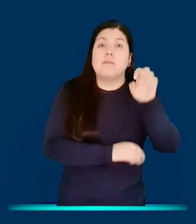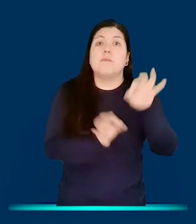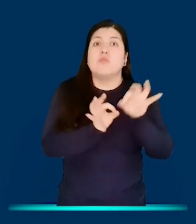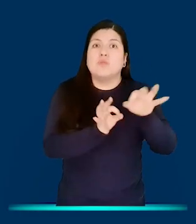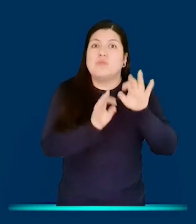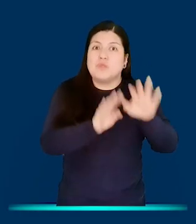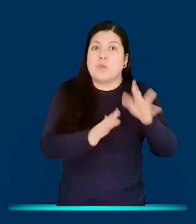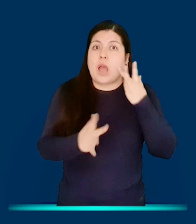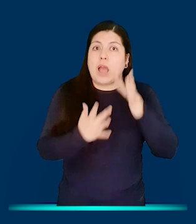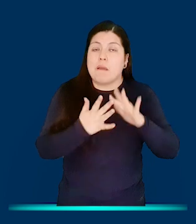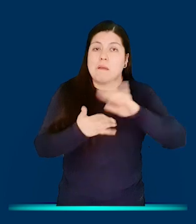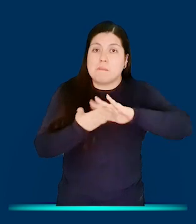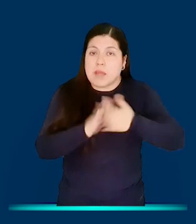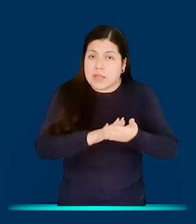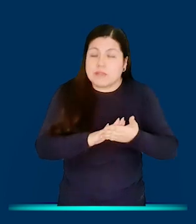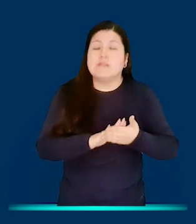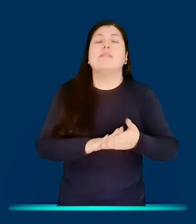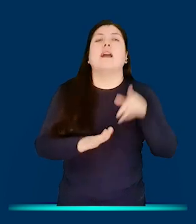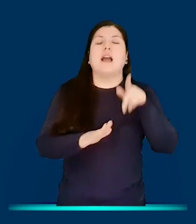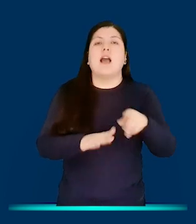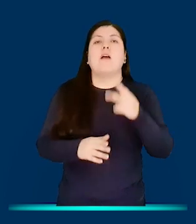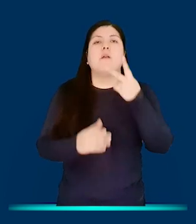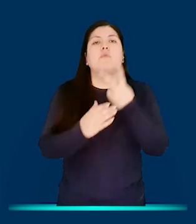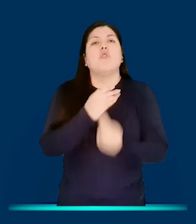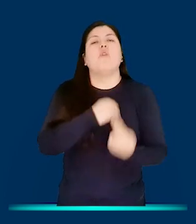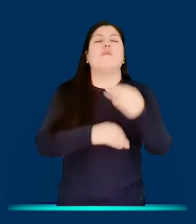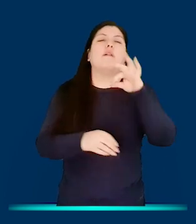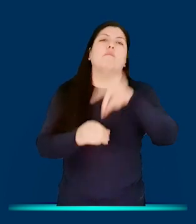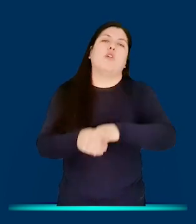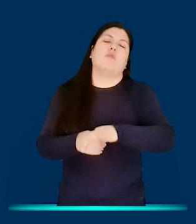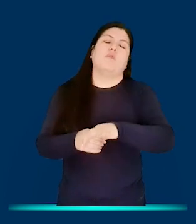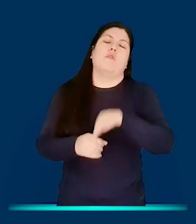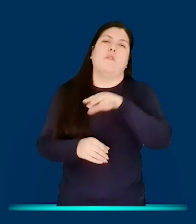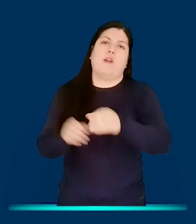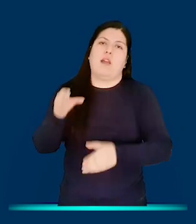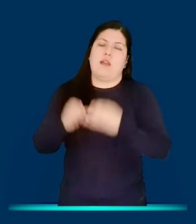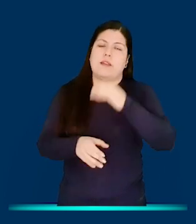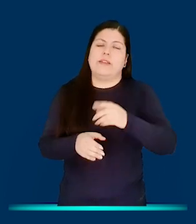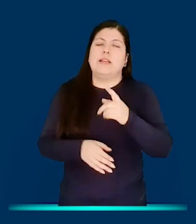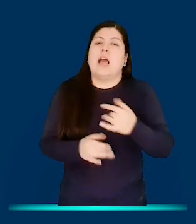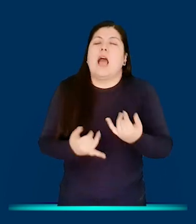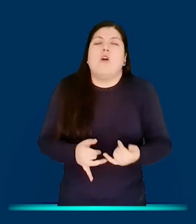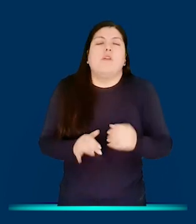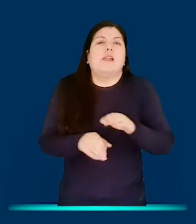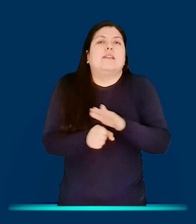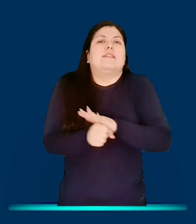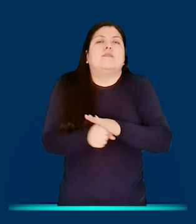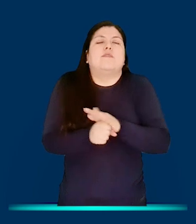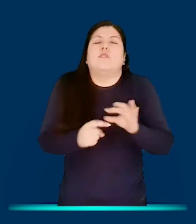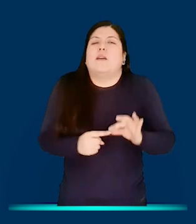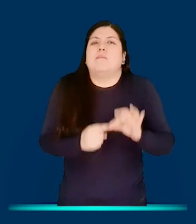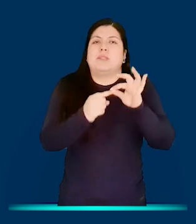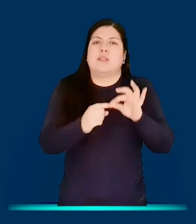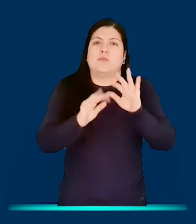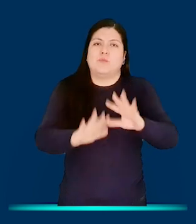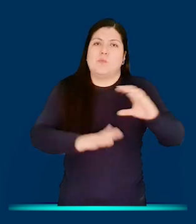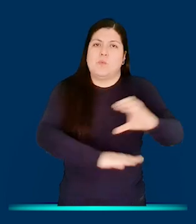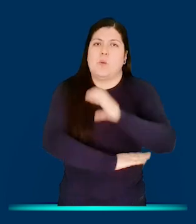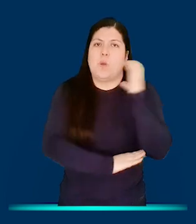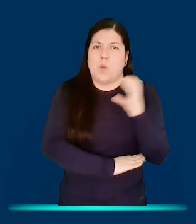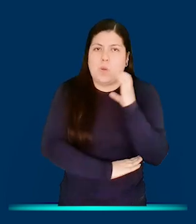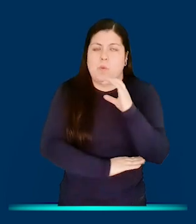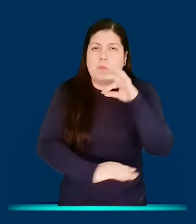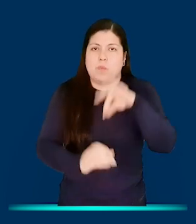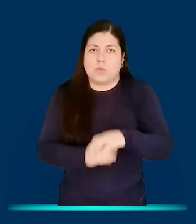esa zona rural de los 167 municipios dan 2 votos para la Cámara de Representantes. Esta, digamos, es una